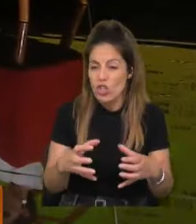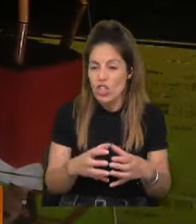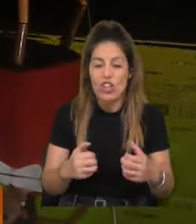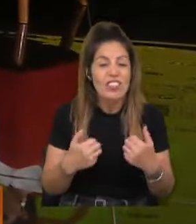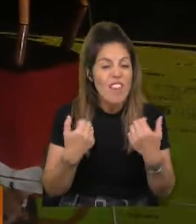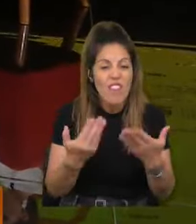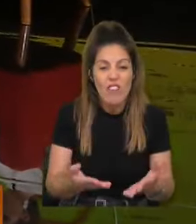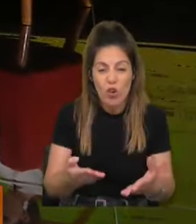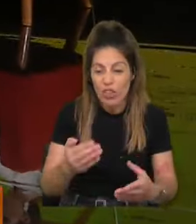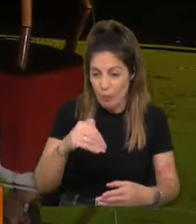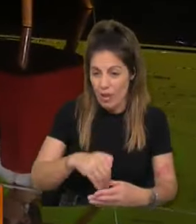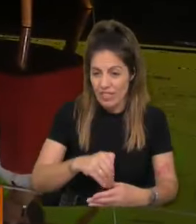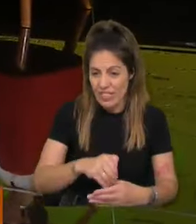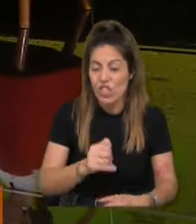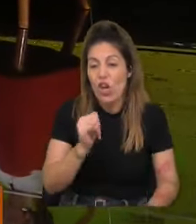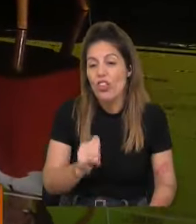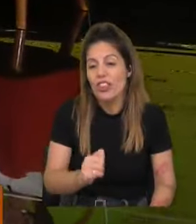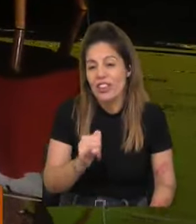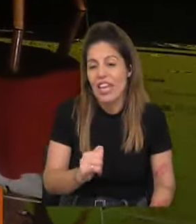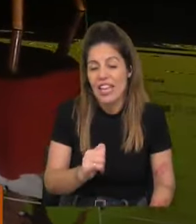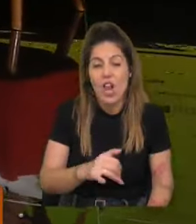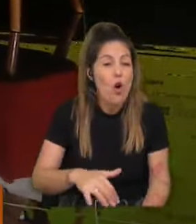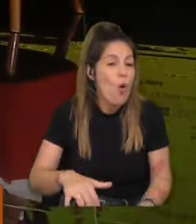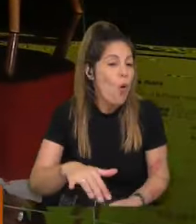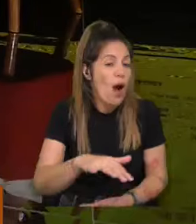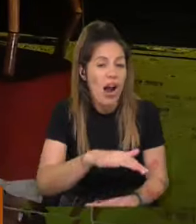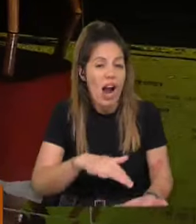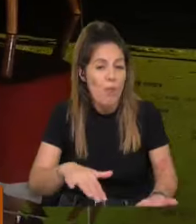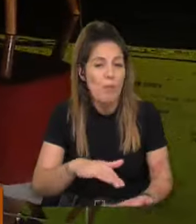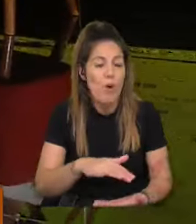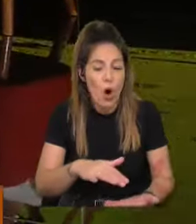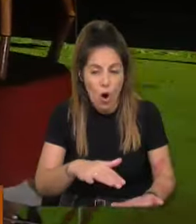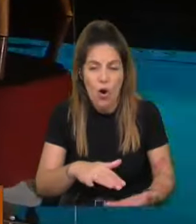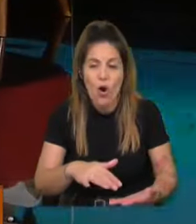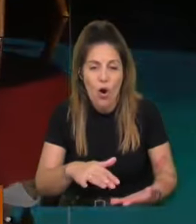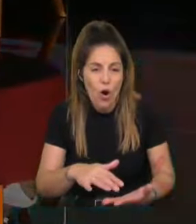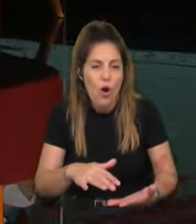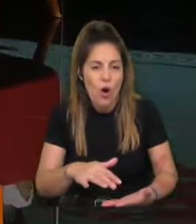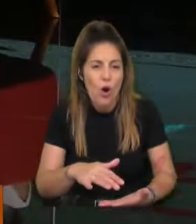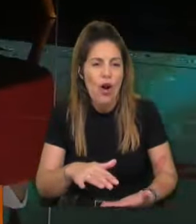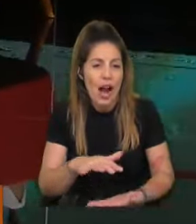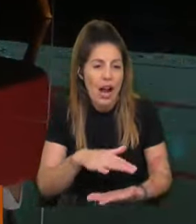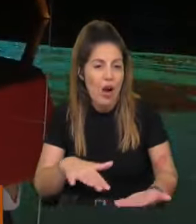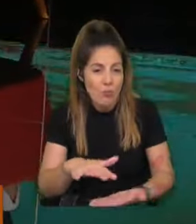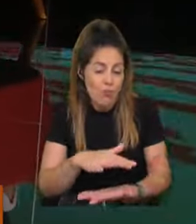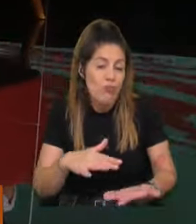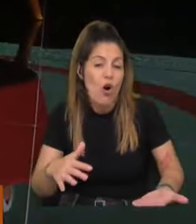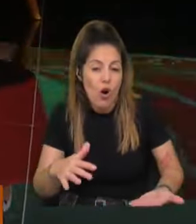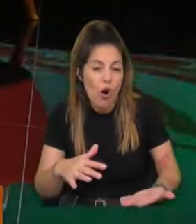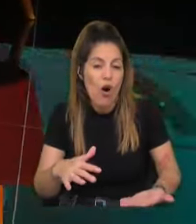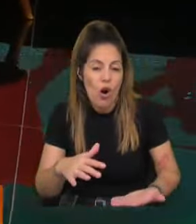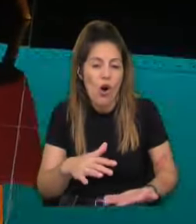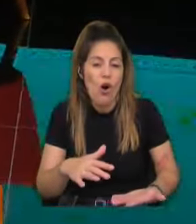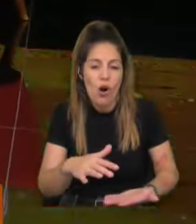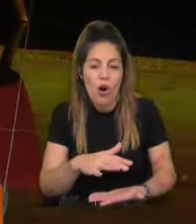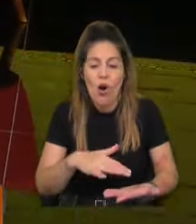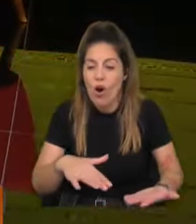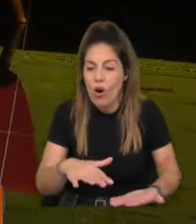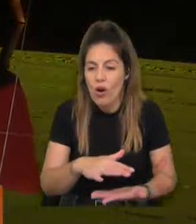favor del plebiscito tienen un bastante un campo orégano como se dice